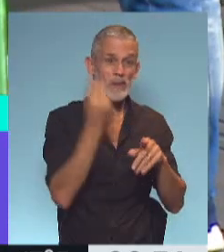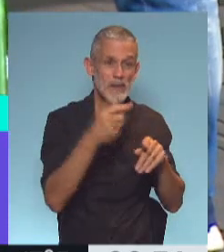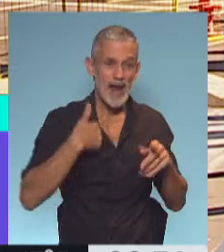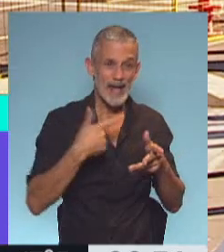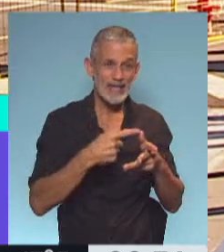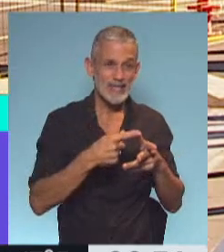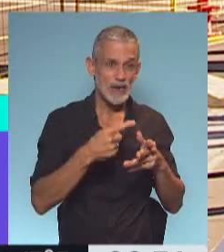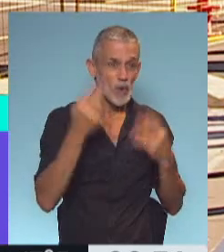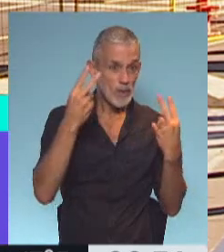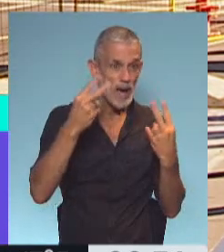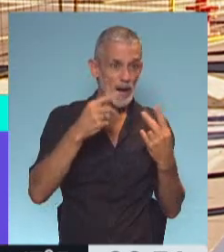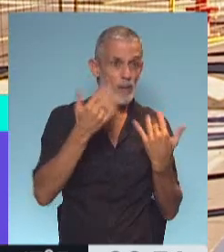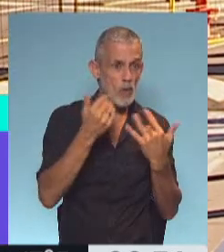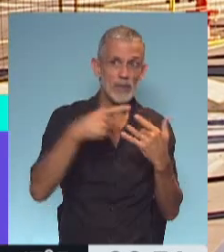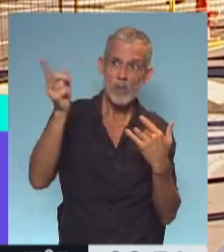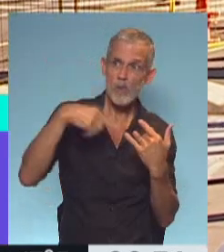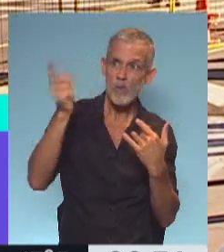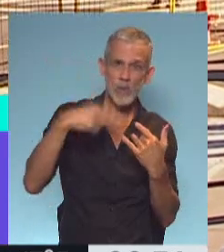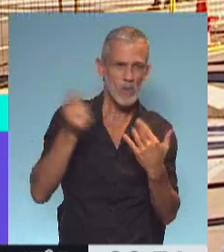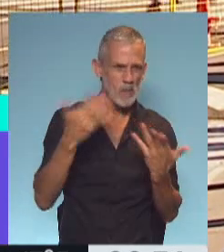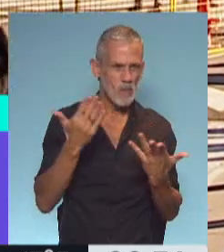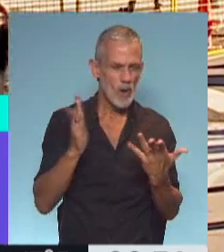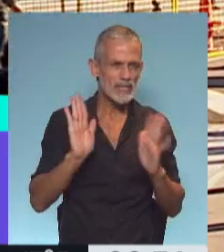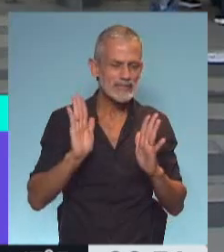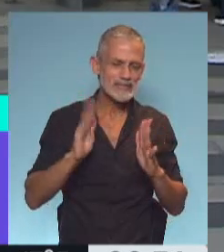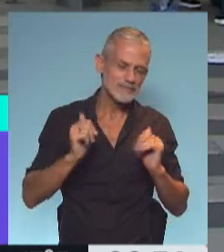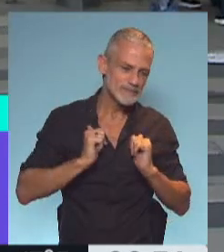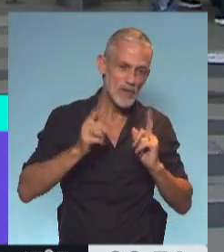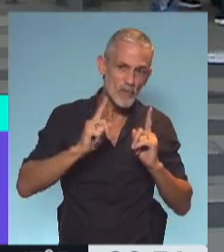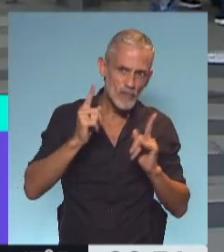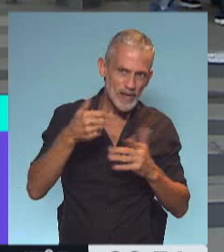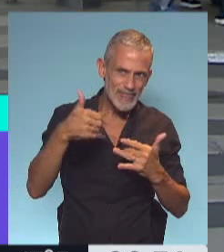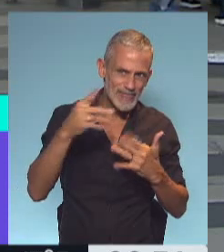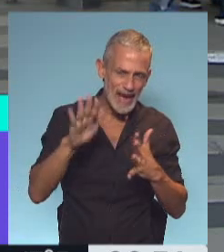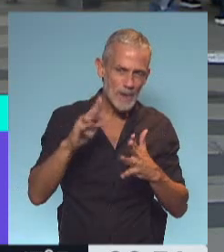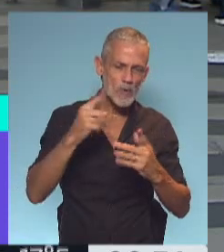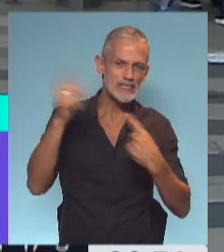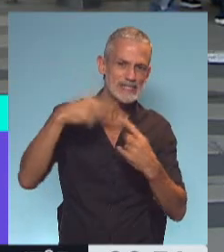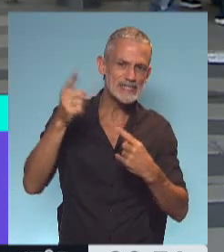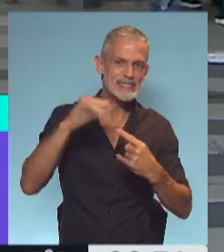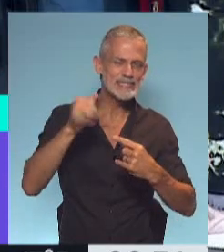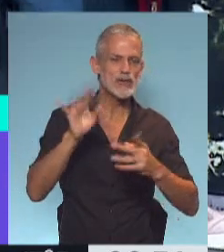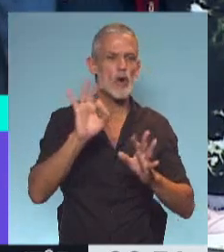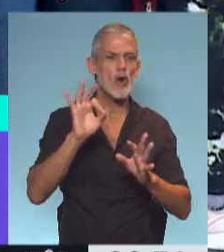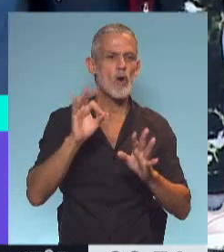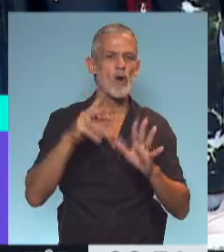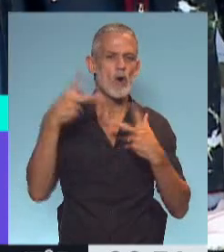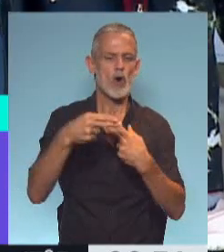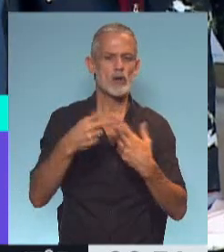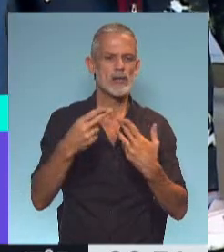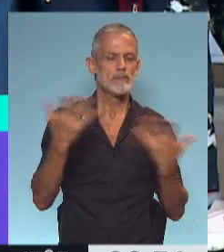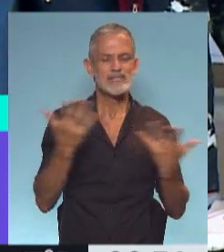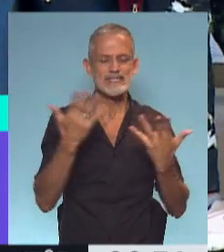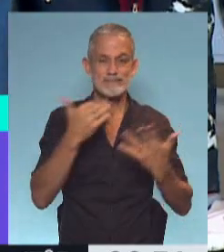por lo tanto pueden ir y volver por esa residencia? ¿Será que lo tenemos que seguir permitiendo? La duda es que a lo mejor hay que sumarlo al resto de